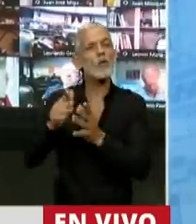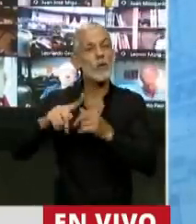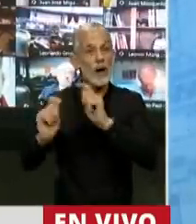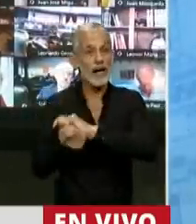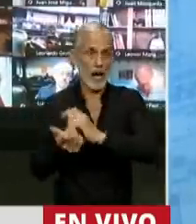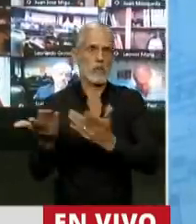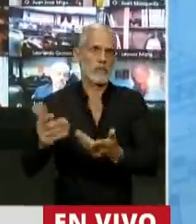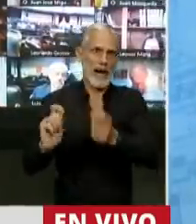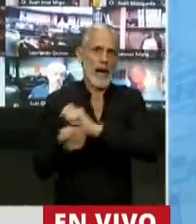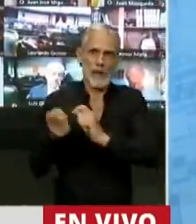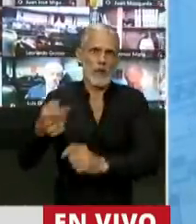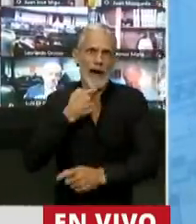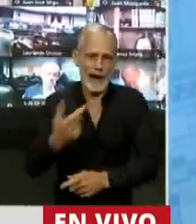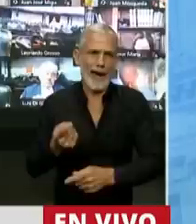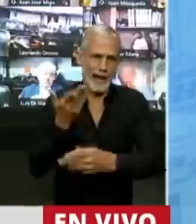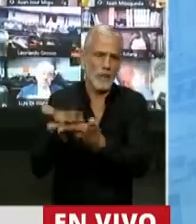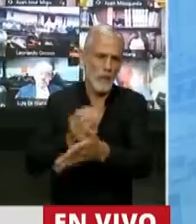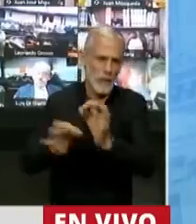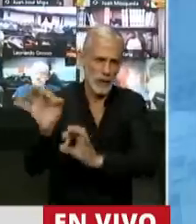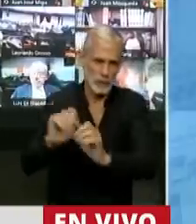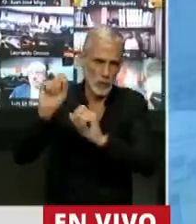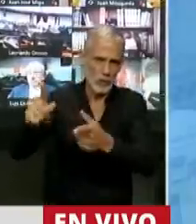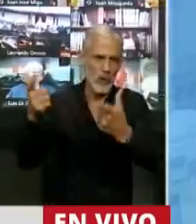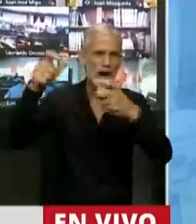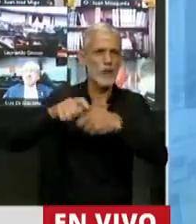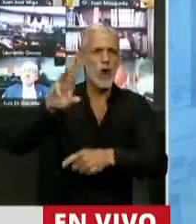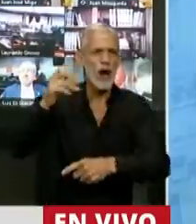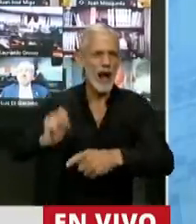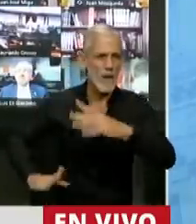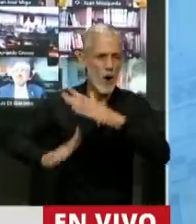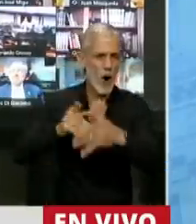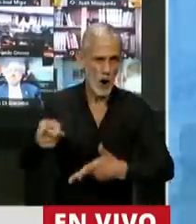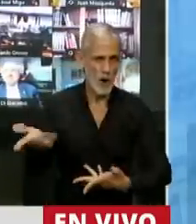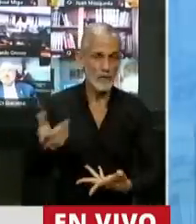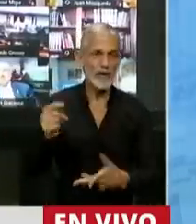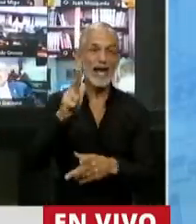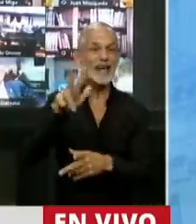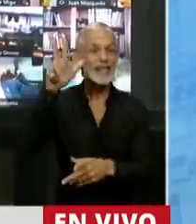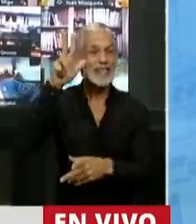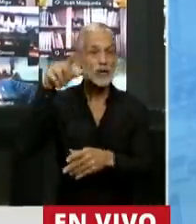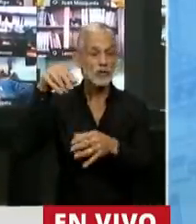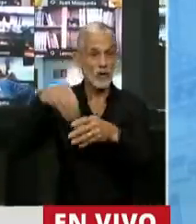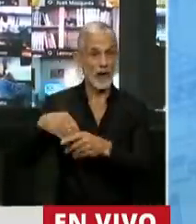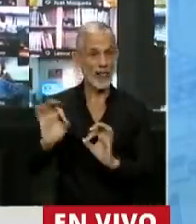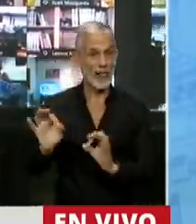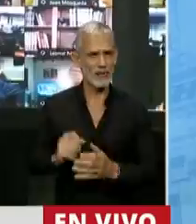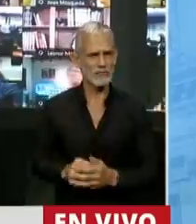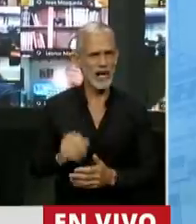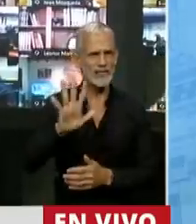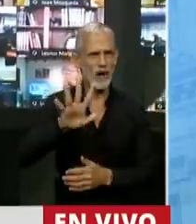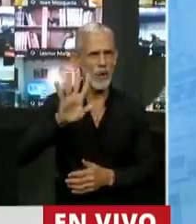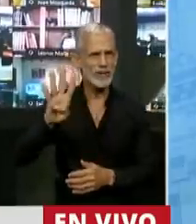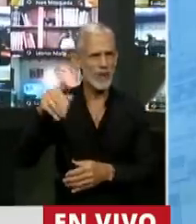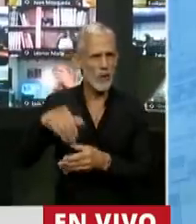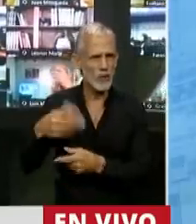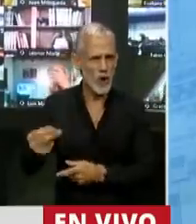Cambio, Cambiemos, quien era quien quería tratar el tema, supuestamente en la reunión parlamentaria, 38 abstenciones,